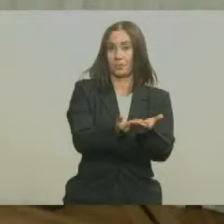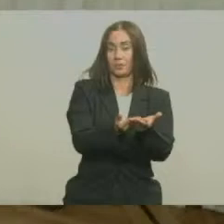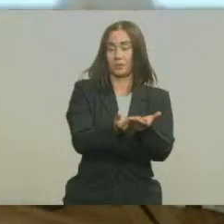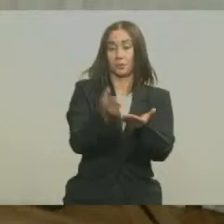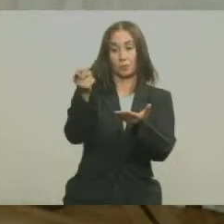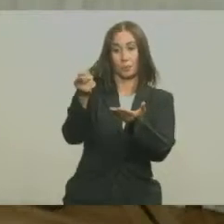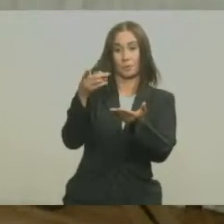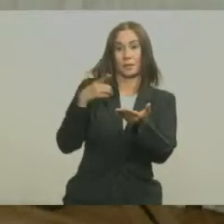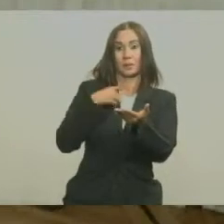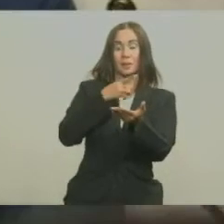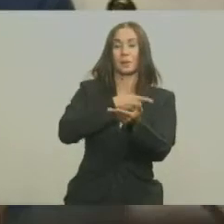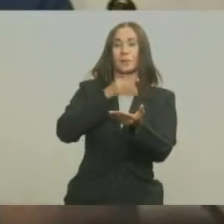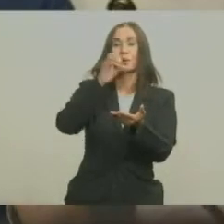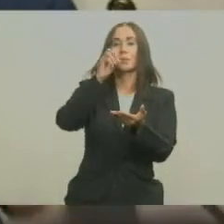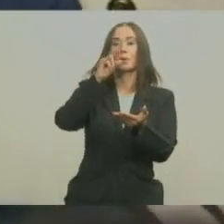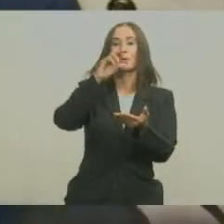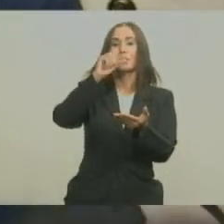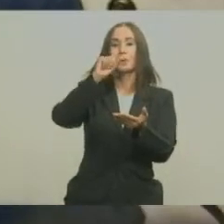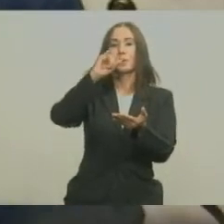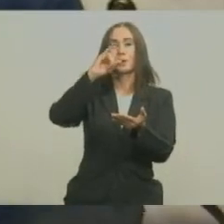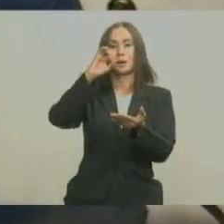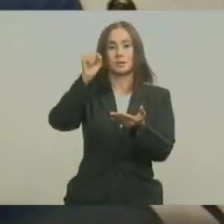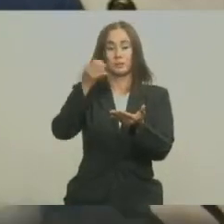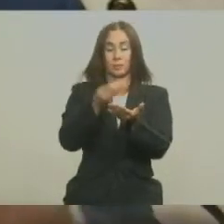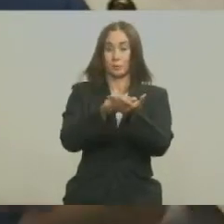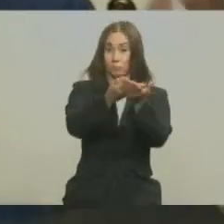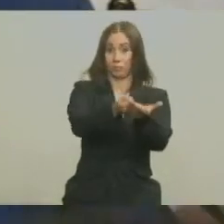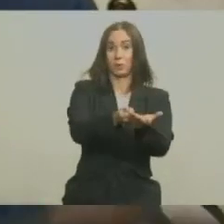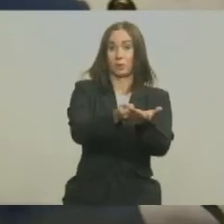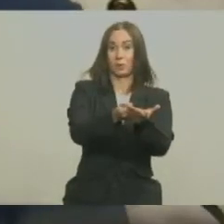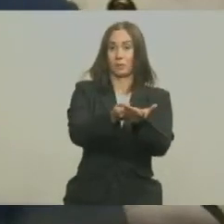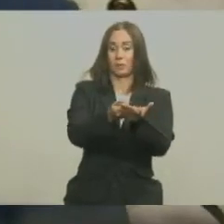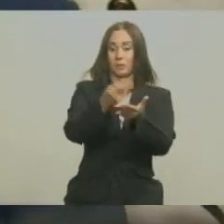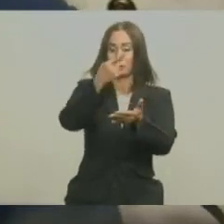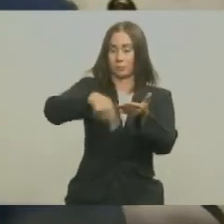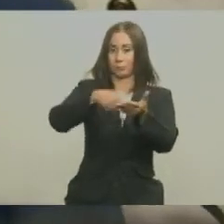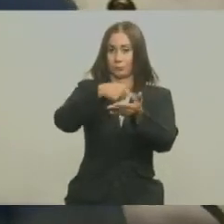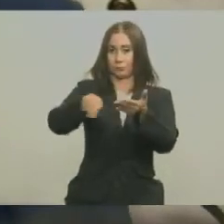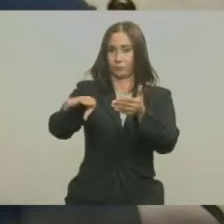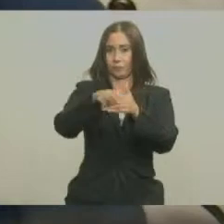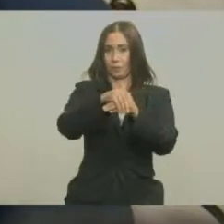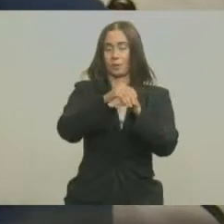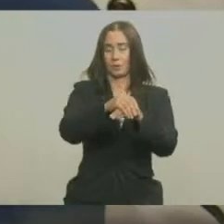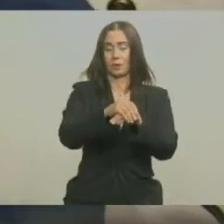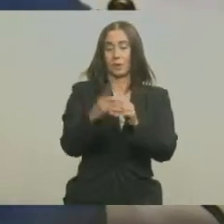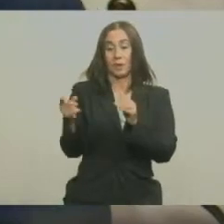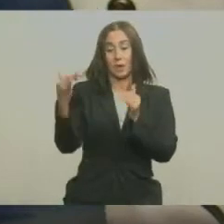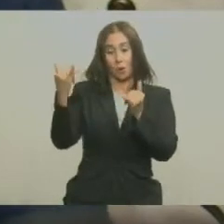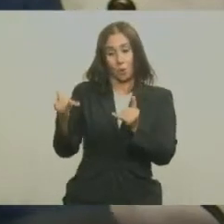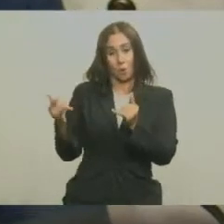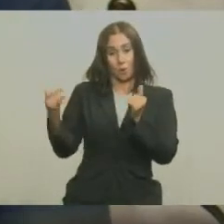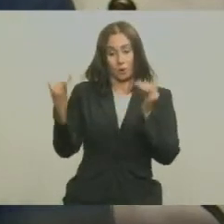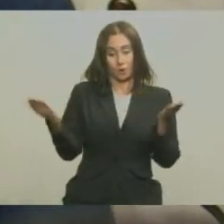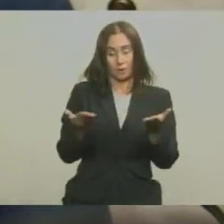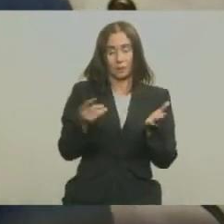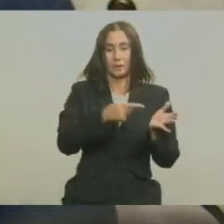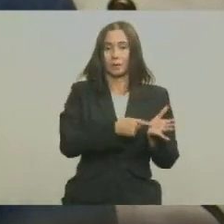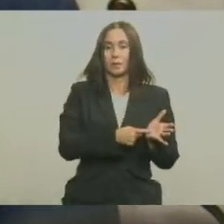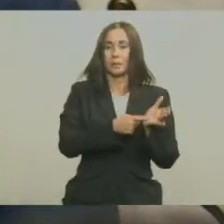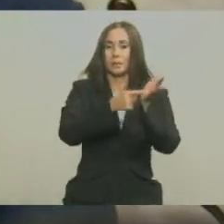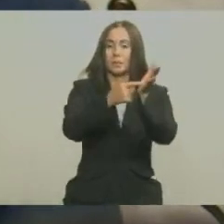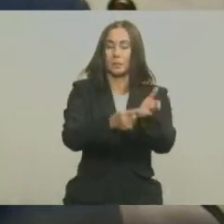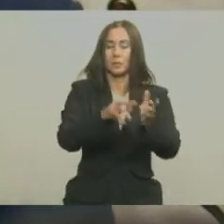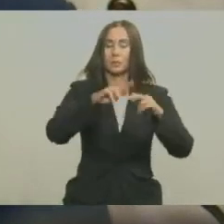José Horacio, demuestra esta presencia, esta participación, que nos hemos